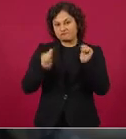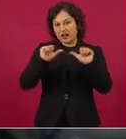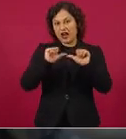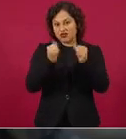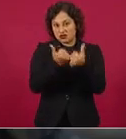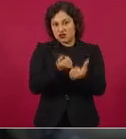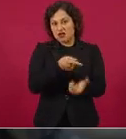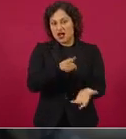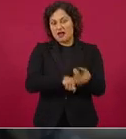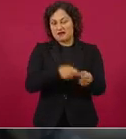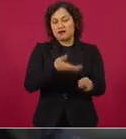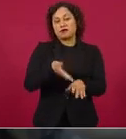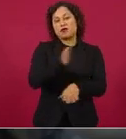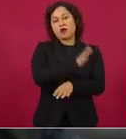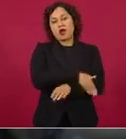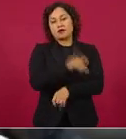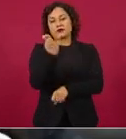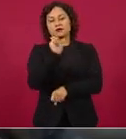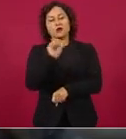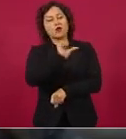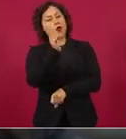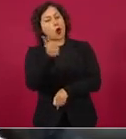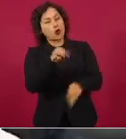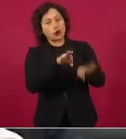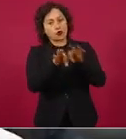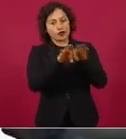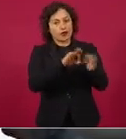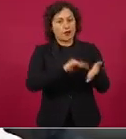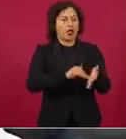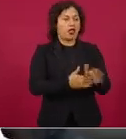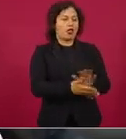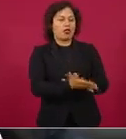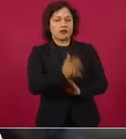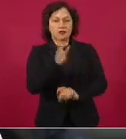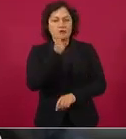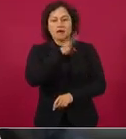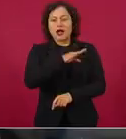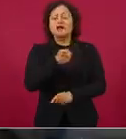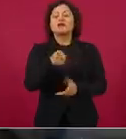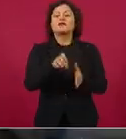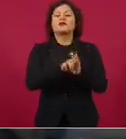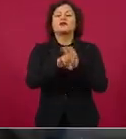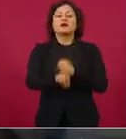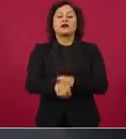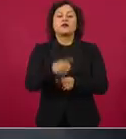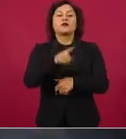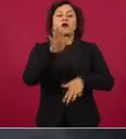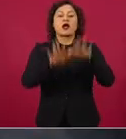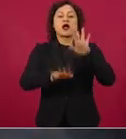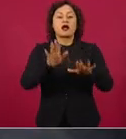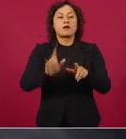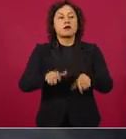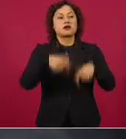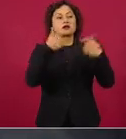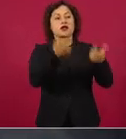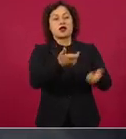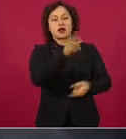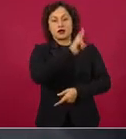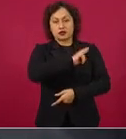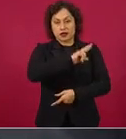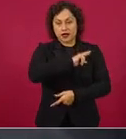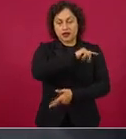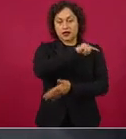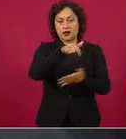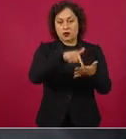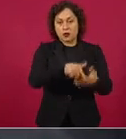labor en Tijuana, que la mayor parte del recurso iba a dar a sus grandes rentas de casas, a las grandes rentas de los